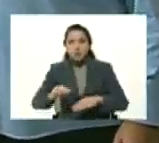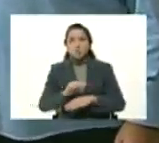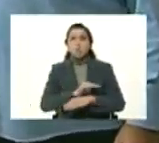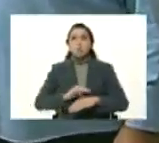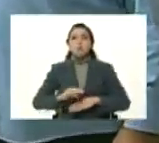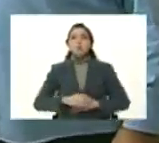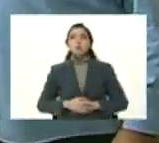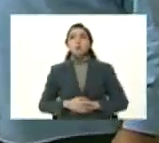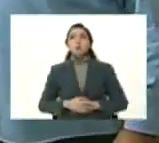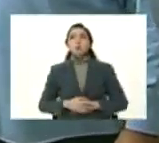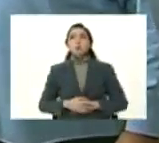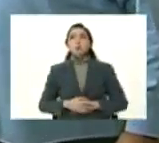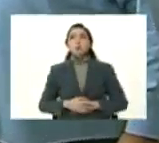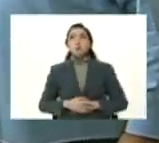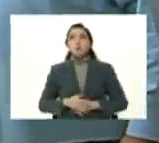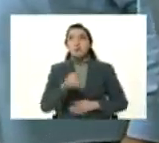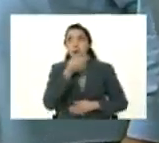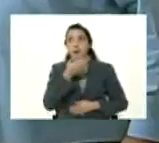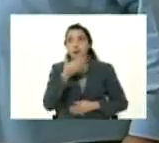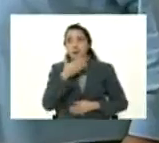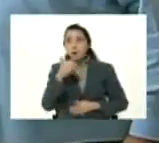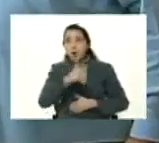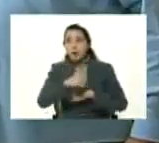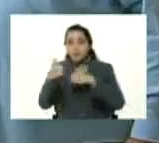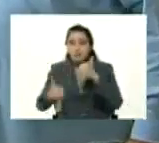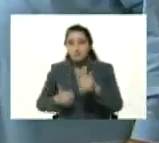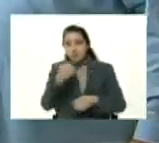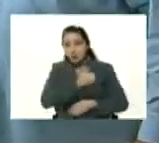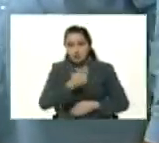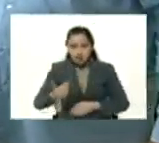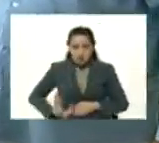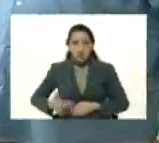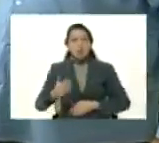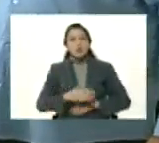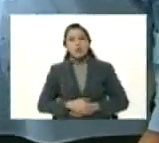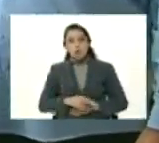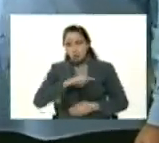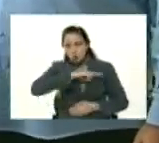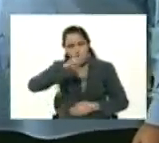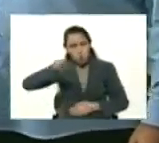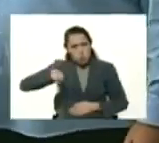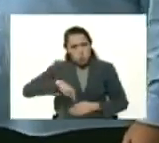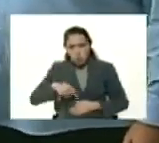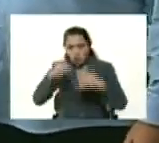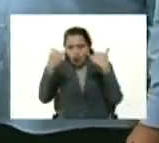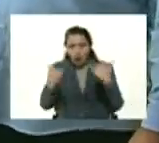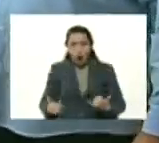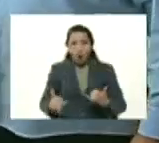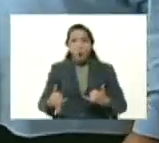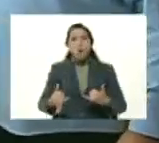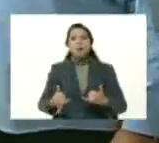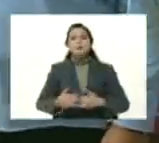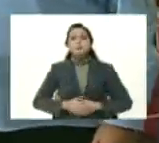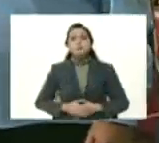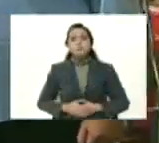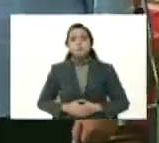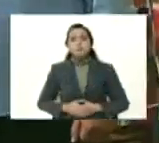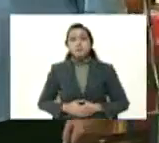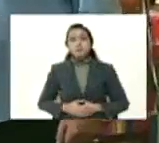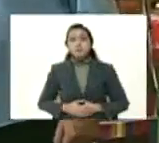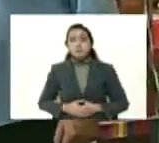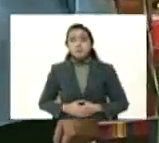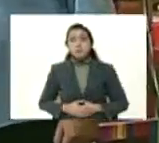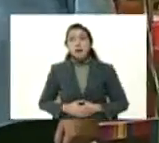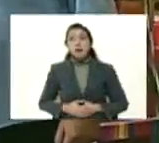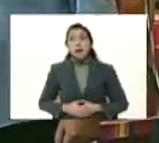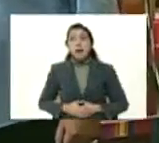a esta hermosa viceministro. Estamos nosotros en este momento ampliando nuestros campos